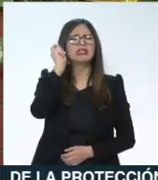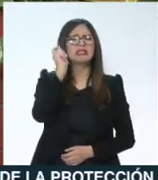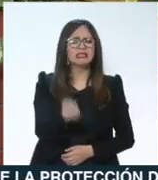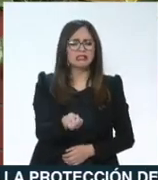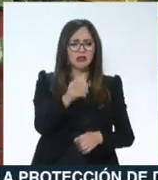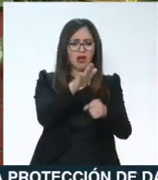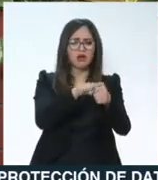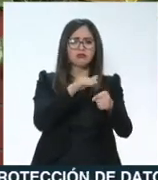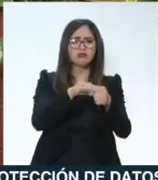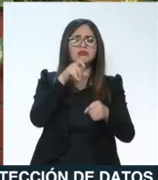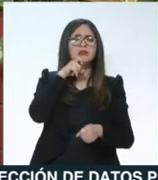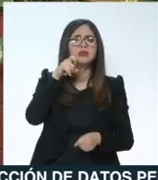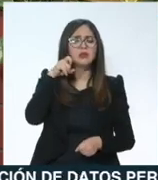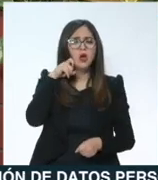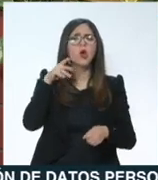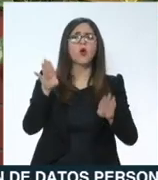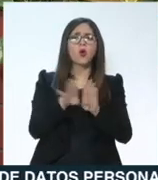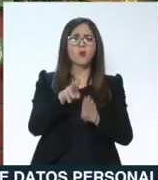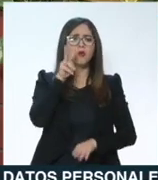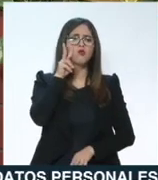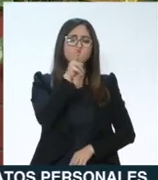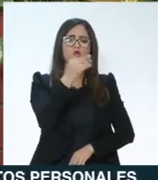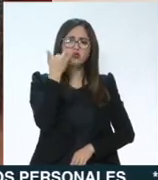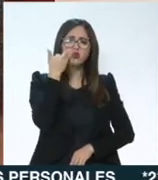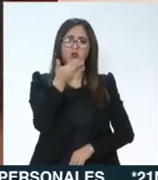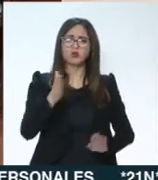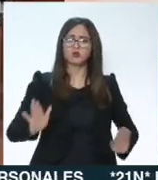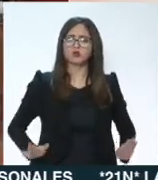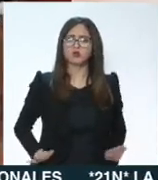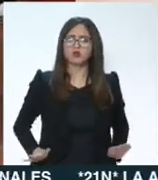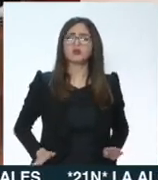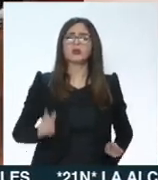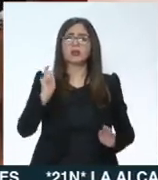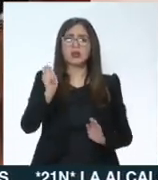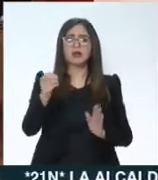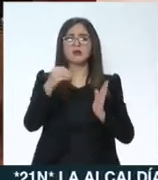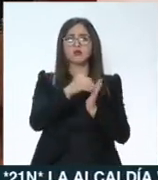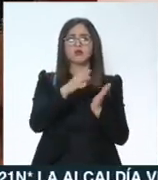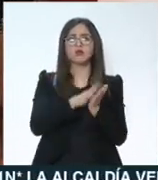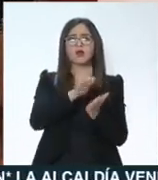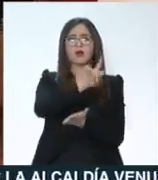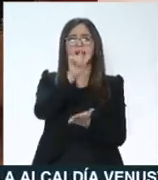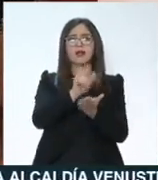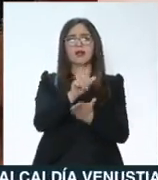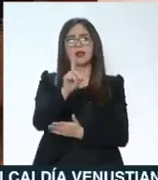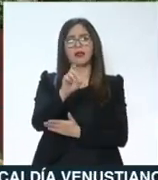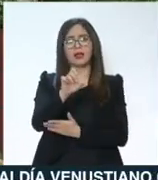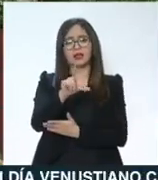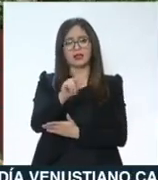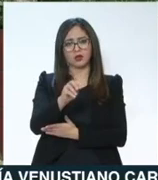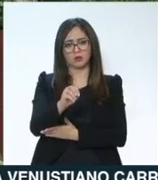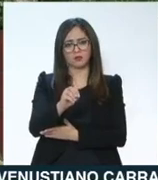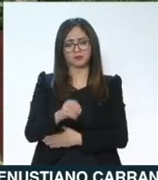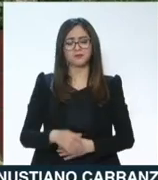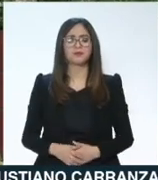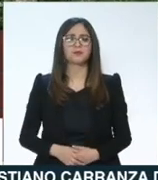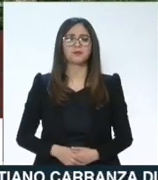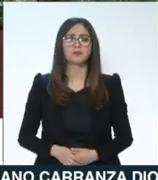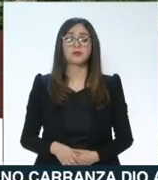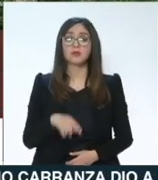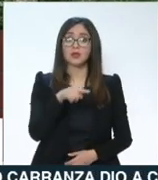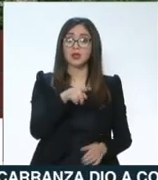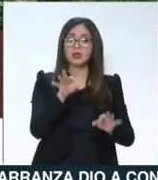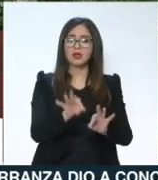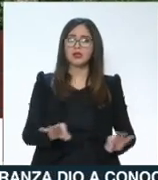los actos que están catalogados dentro de esto que ya es un delito. Mira, esa es una pregunta súper importante porque la mayoría de la gente tiende